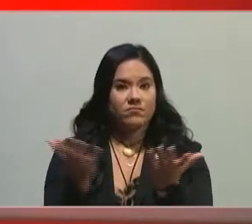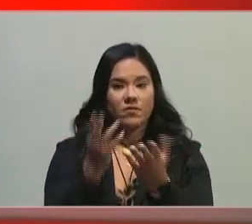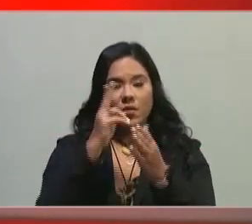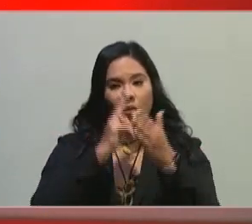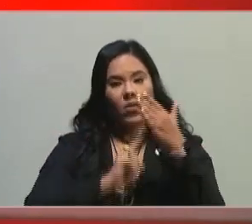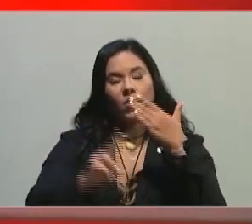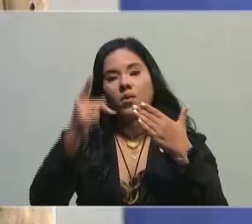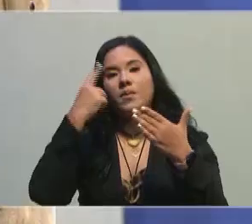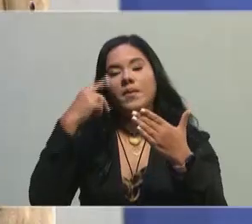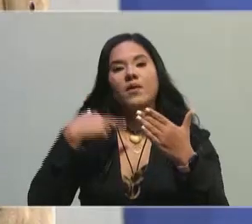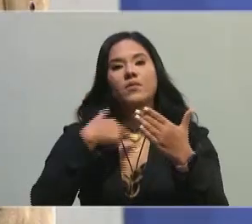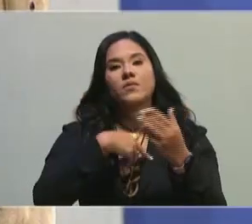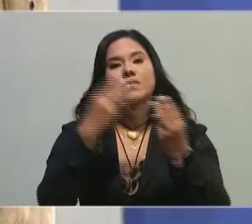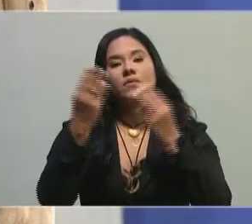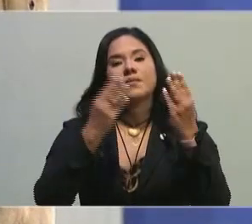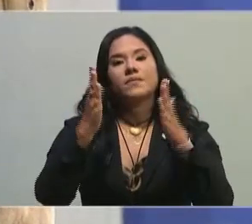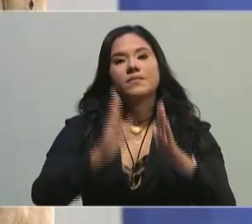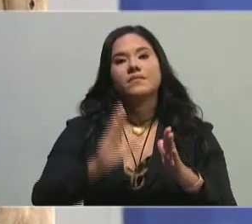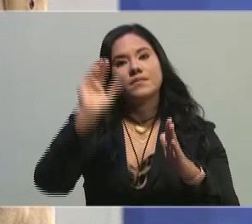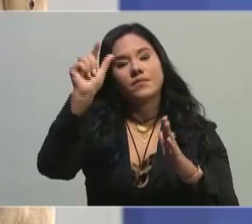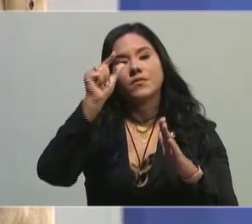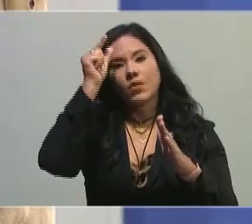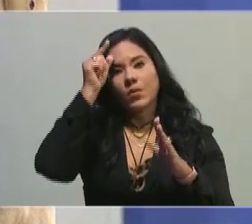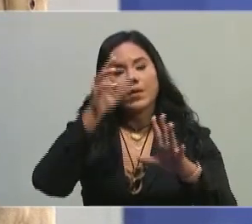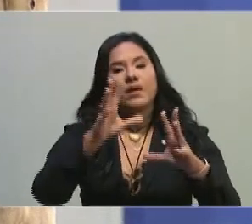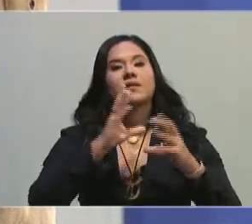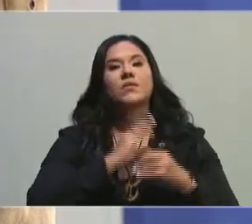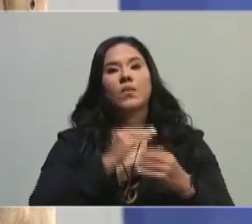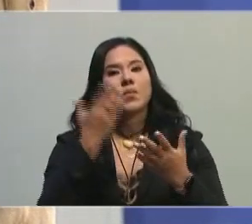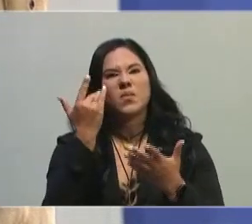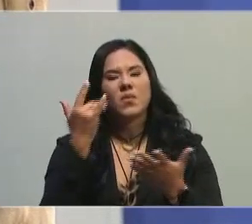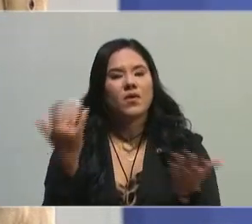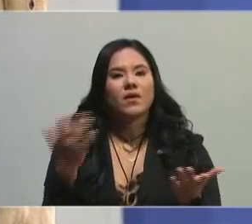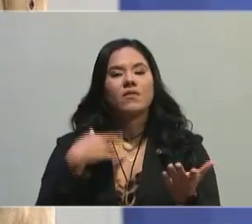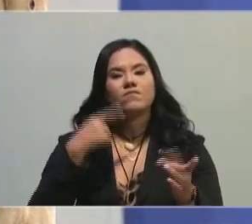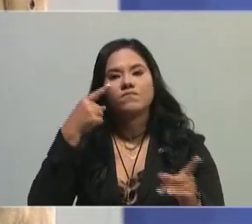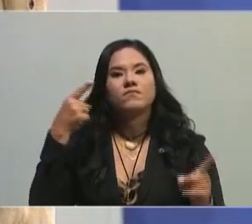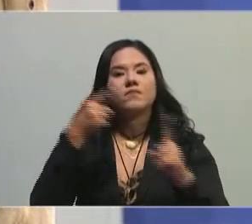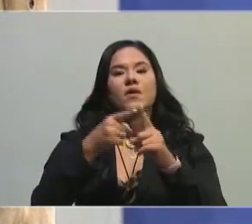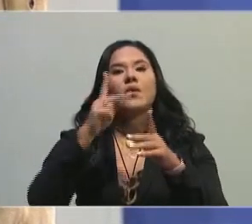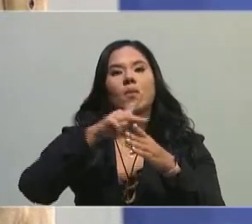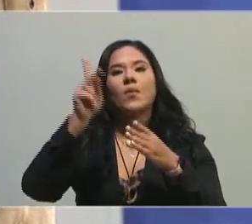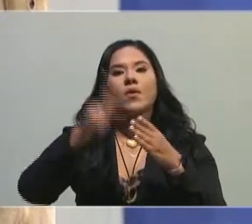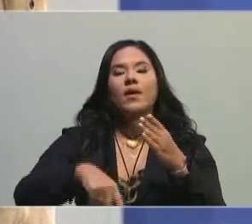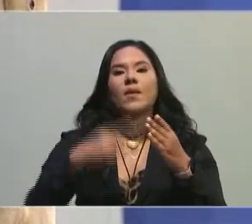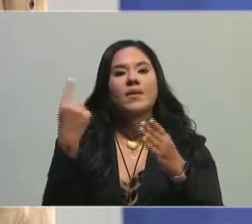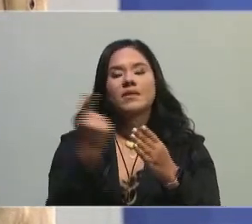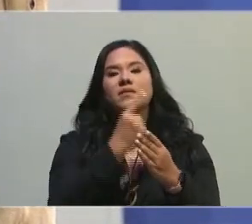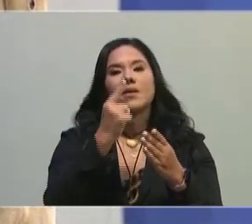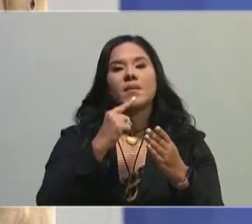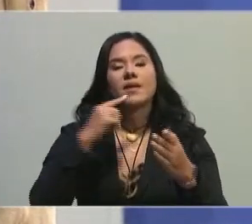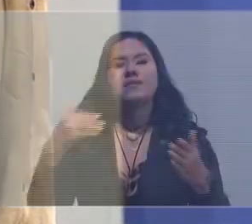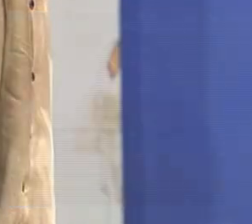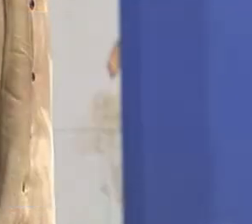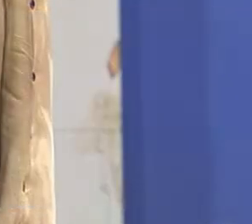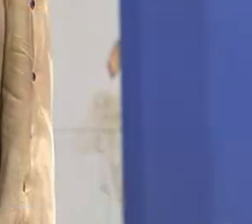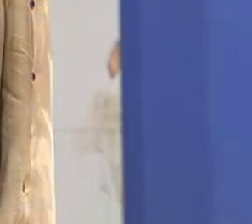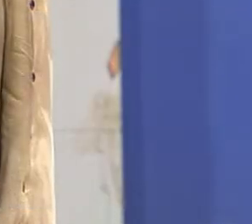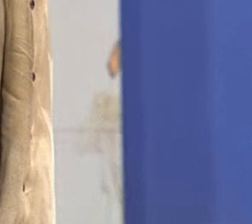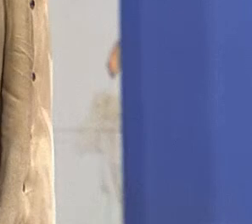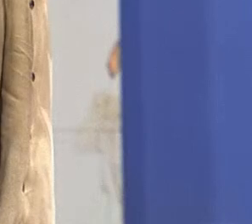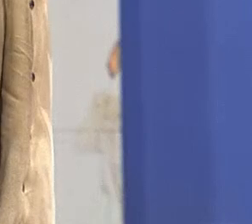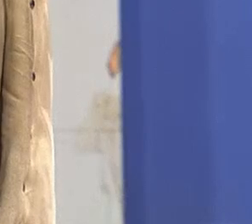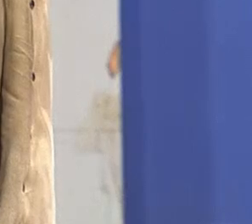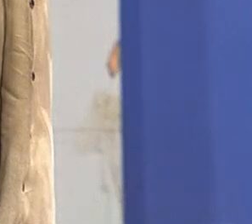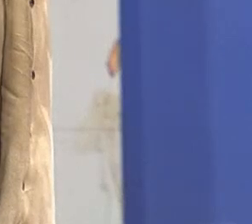honor para nosotros desde el Ministerio de administración pública recibirlo porque el objetivo de este programa y digo Siempre es acercar la administración